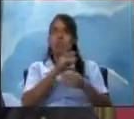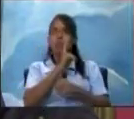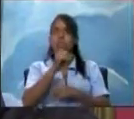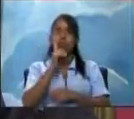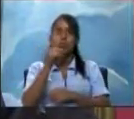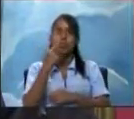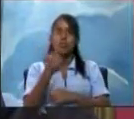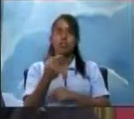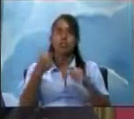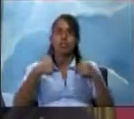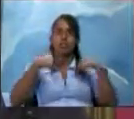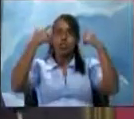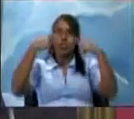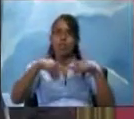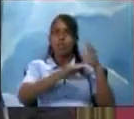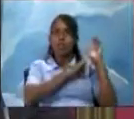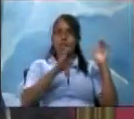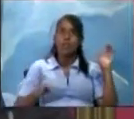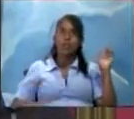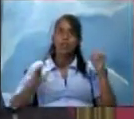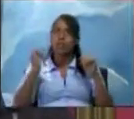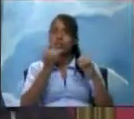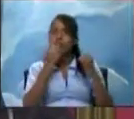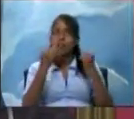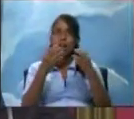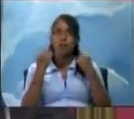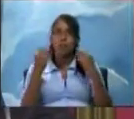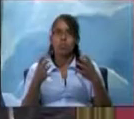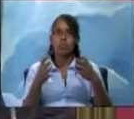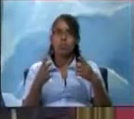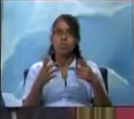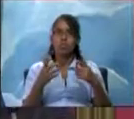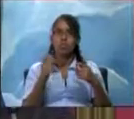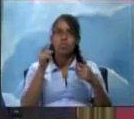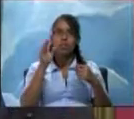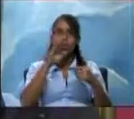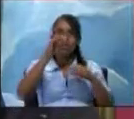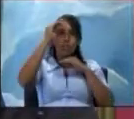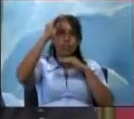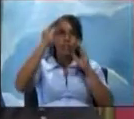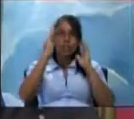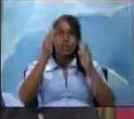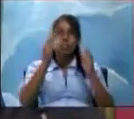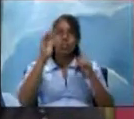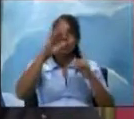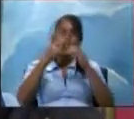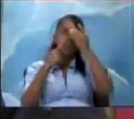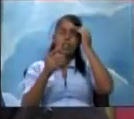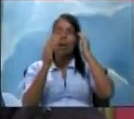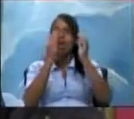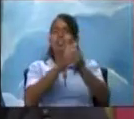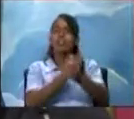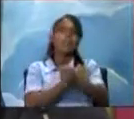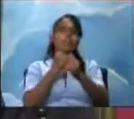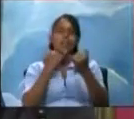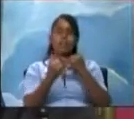nombre diciendo, yo soy el Cristo, y engañarán a muchos. ¿Qué le estaba alertando el Señor? Estas señales antes del